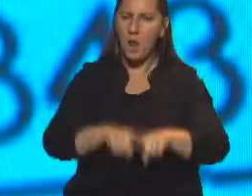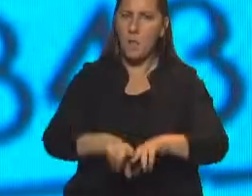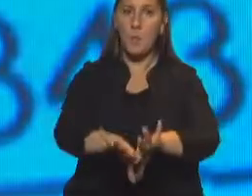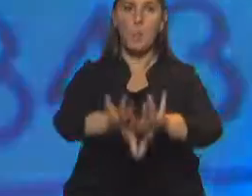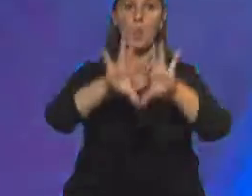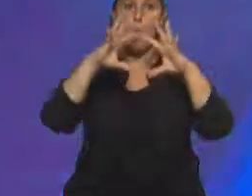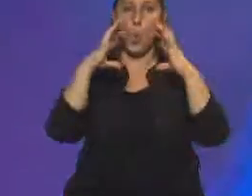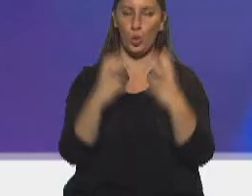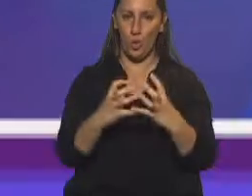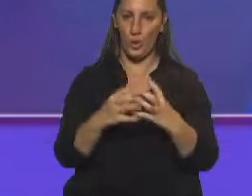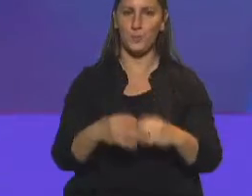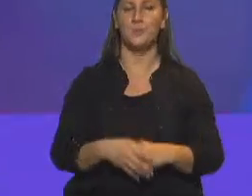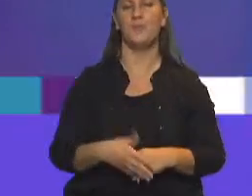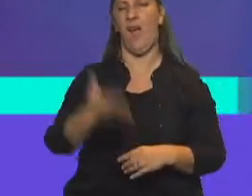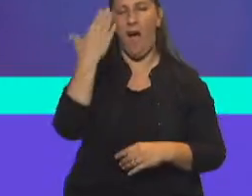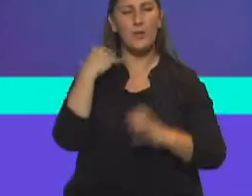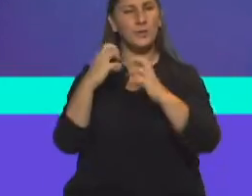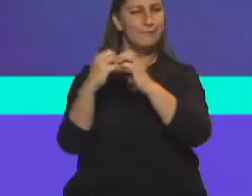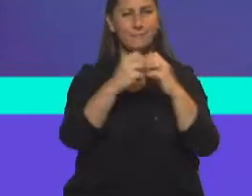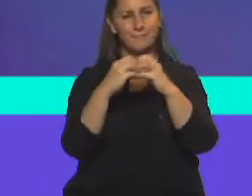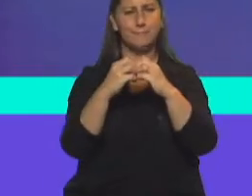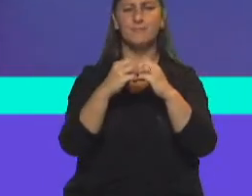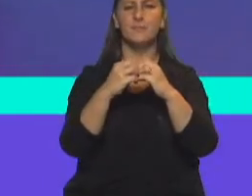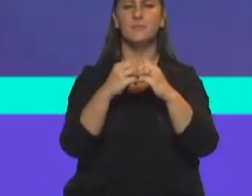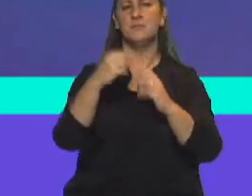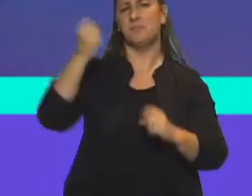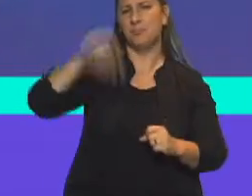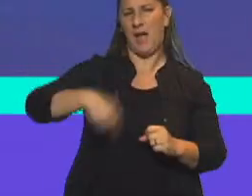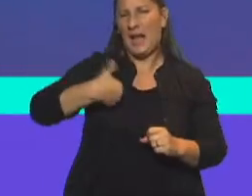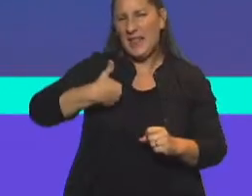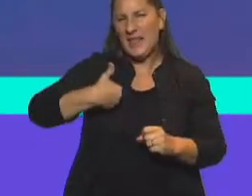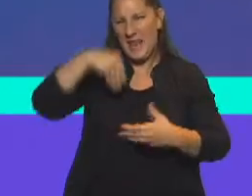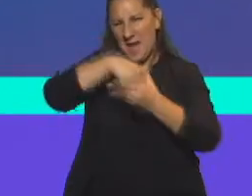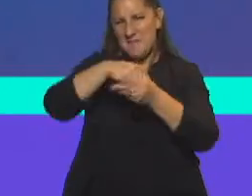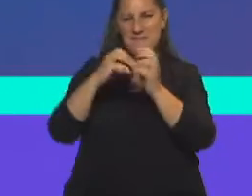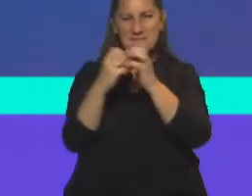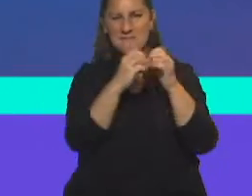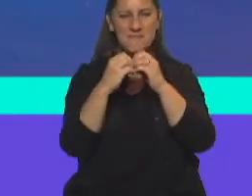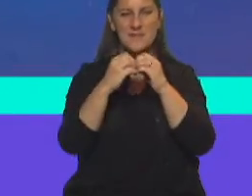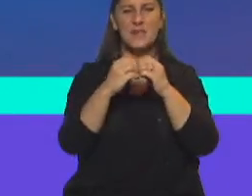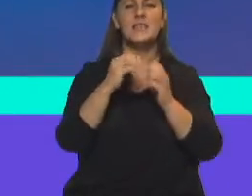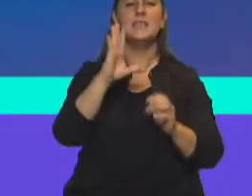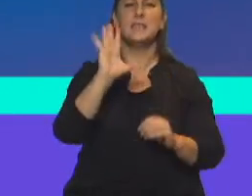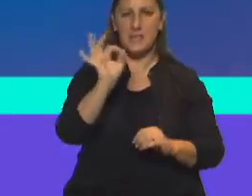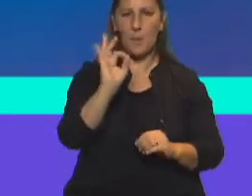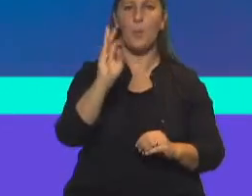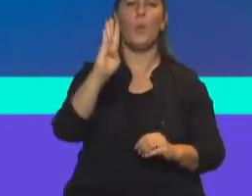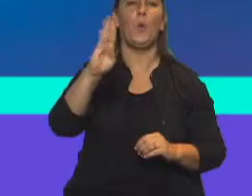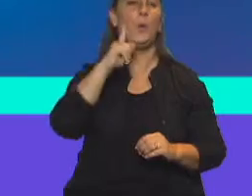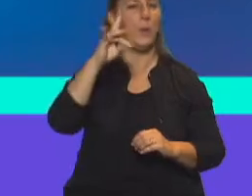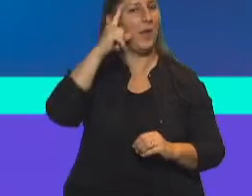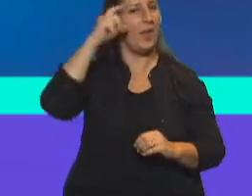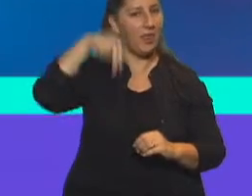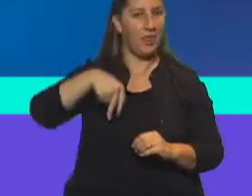global. Veníamos discutiendo, si se quiere, a un nivel más nacional. Sabíamos que Joe Biden tenía algún programa